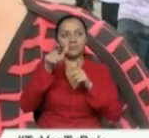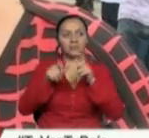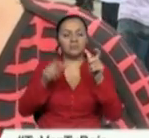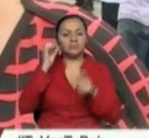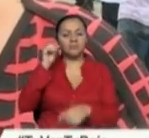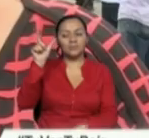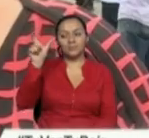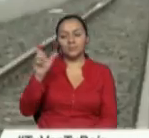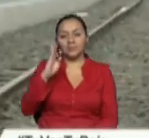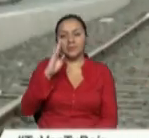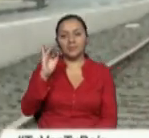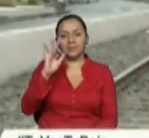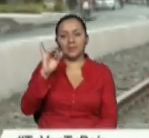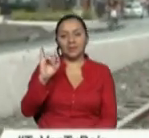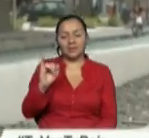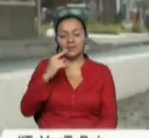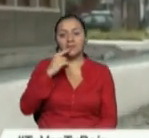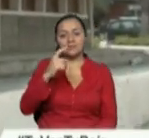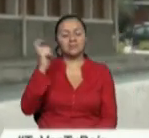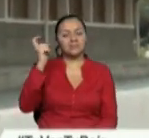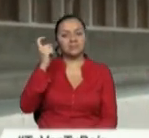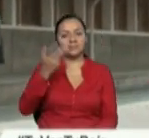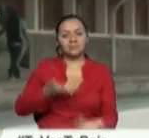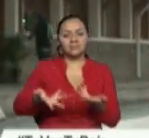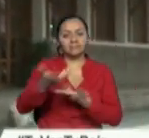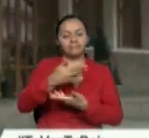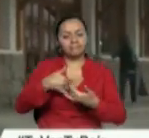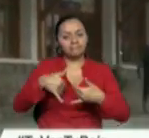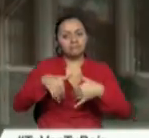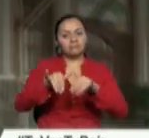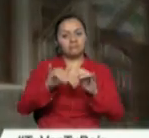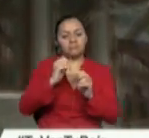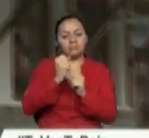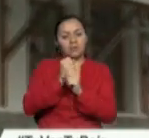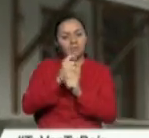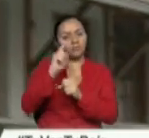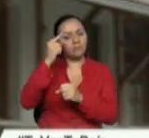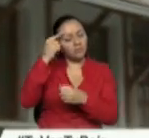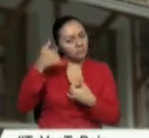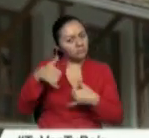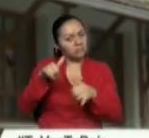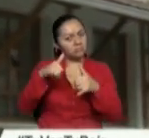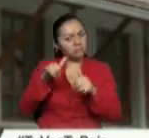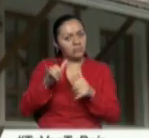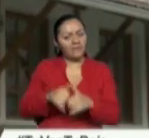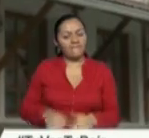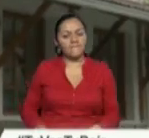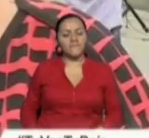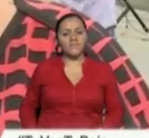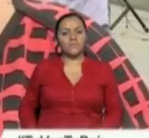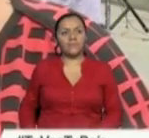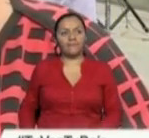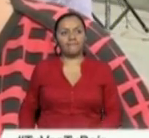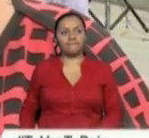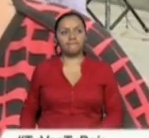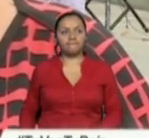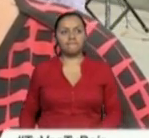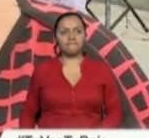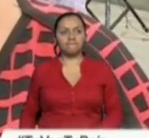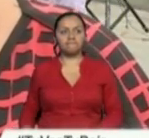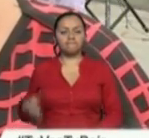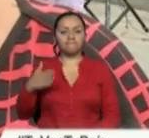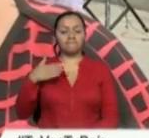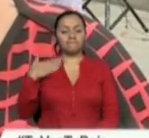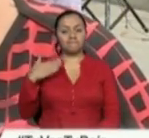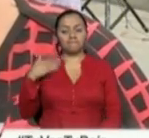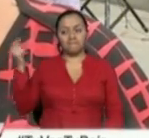Betty Benítez quien considera que es necesaria la continuidad de las obras que el gobierno central ofreció para la localidad estamos emocionados con la